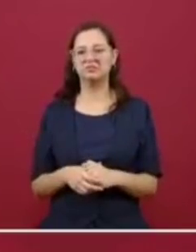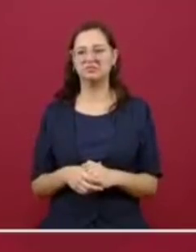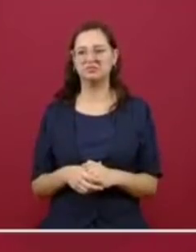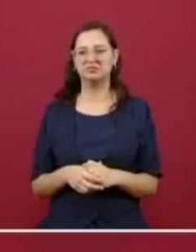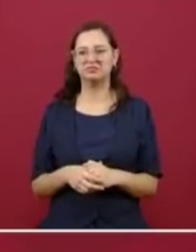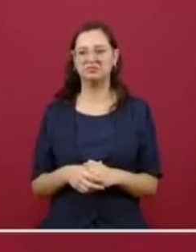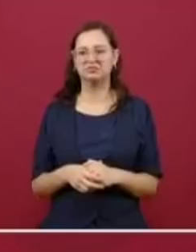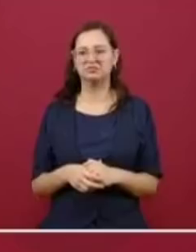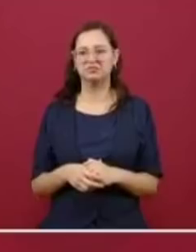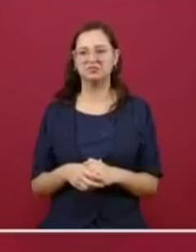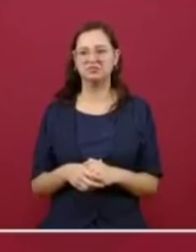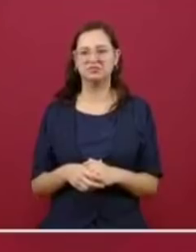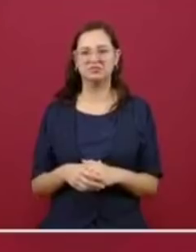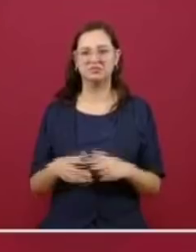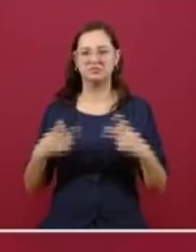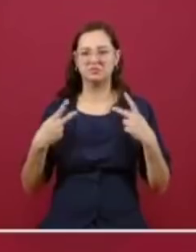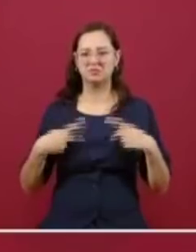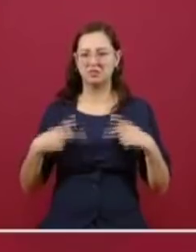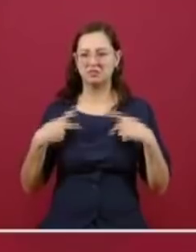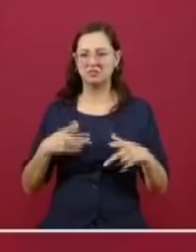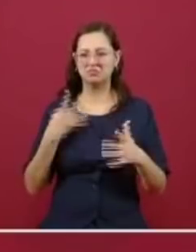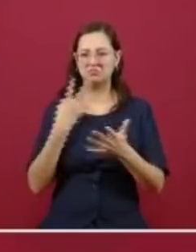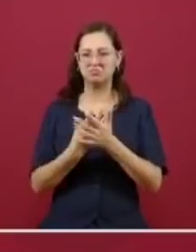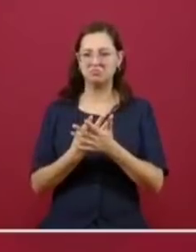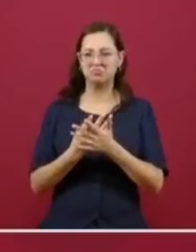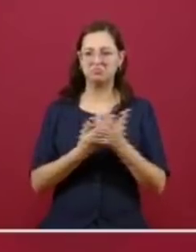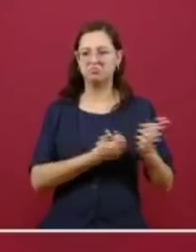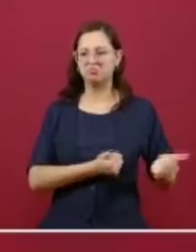el envío de presos,